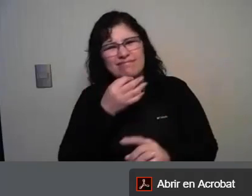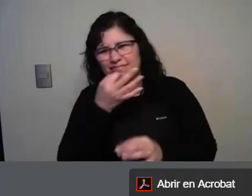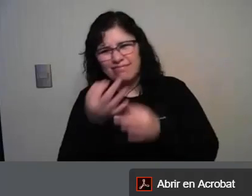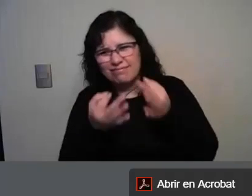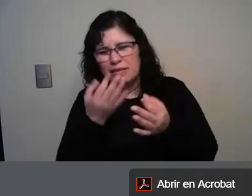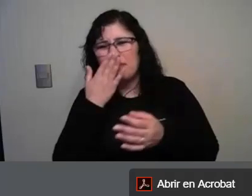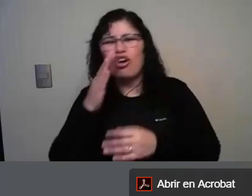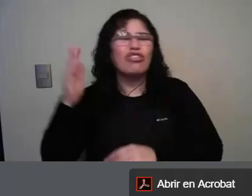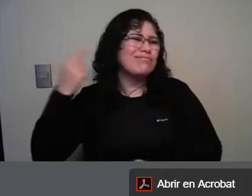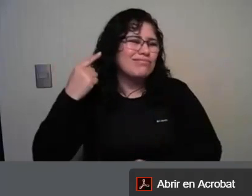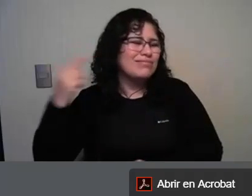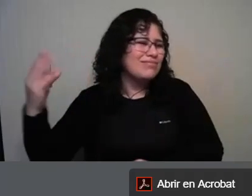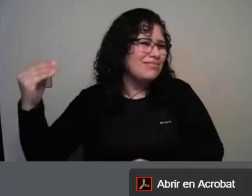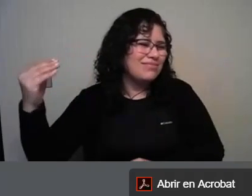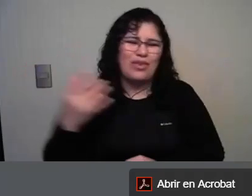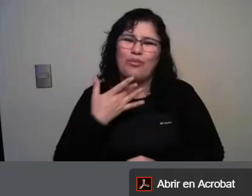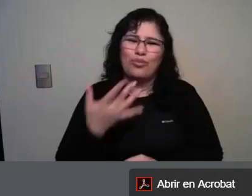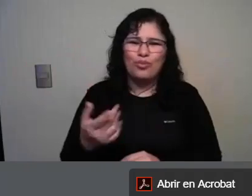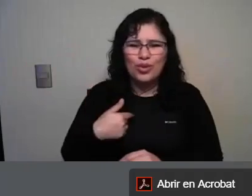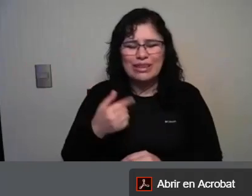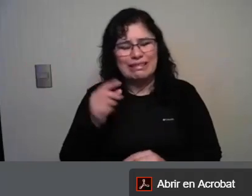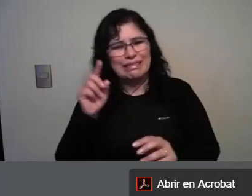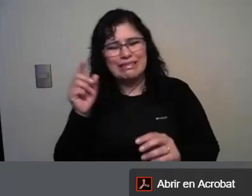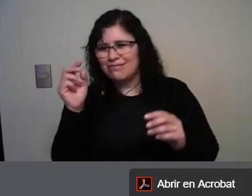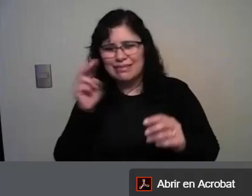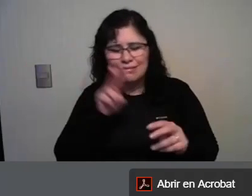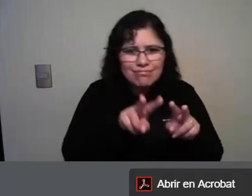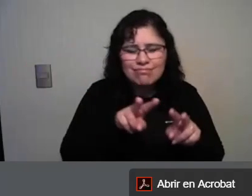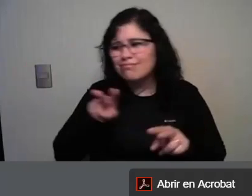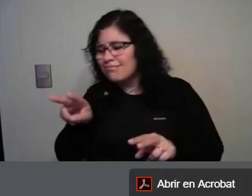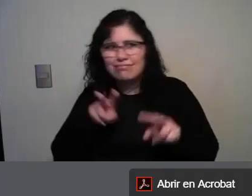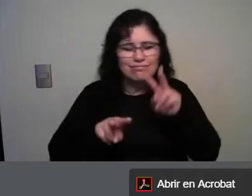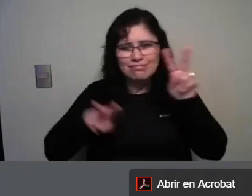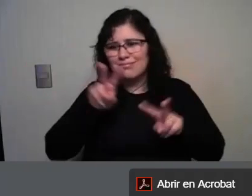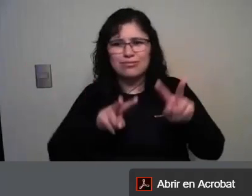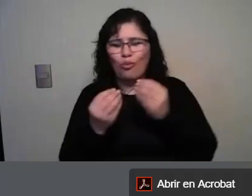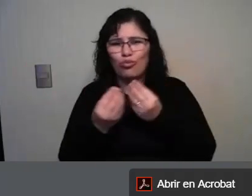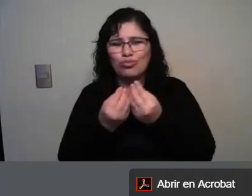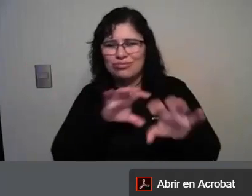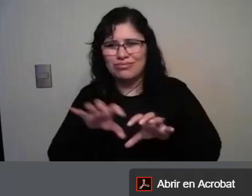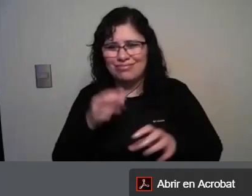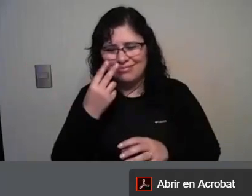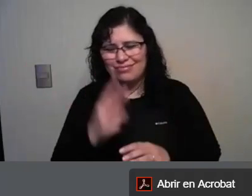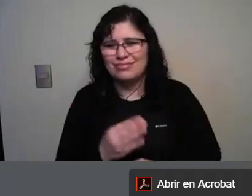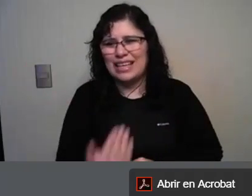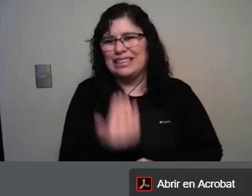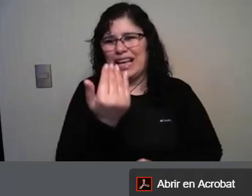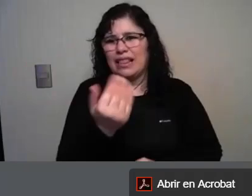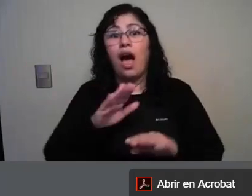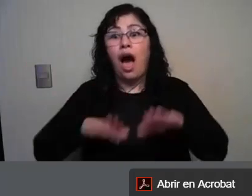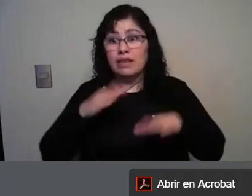Por favor, porque el chat suele